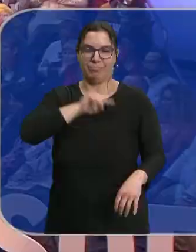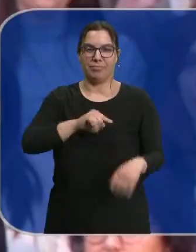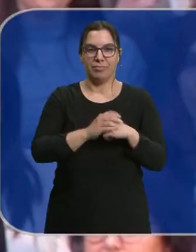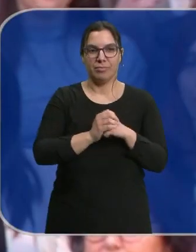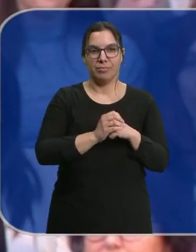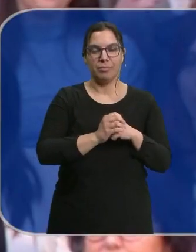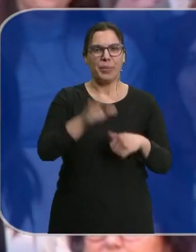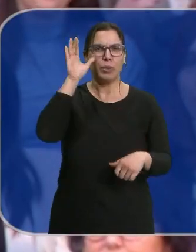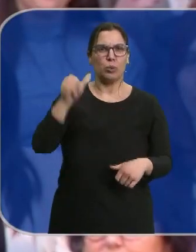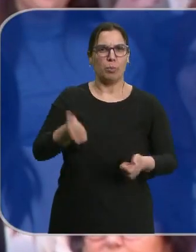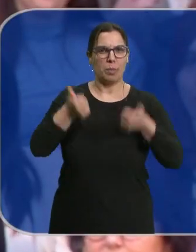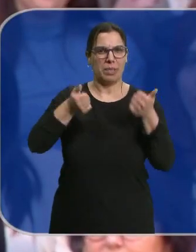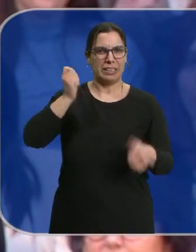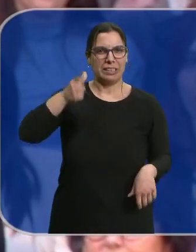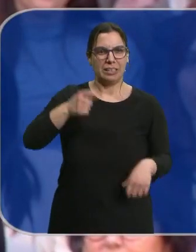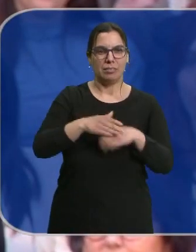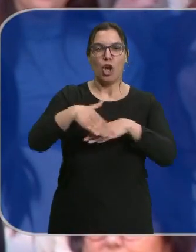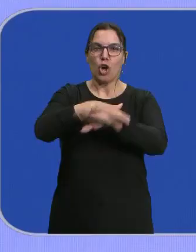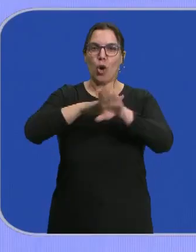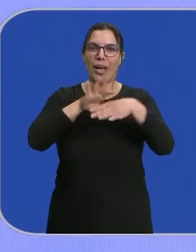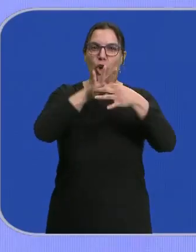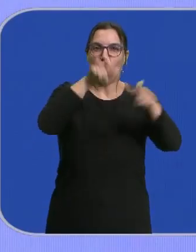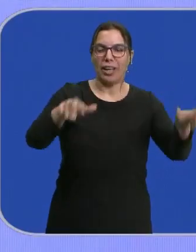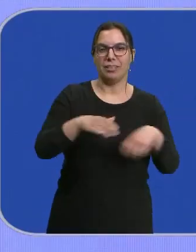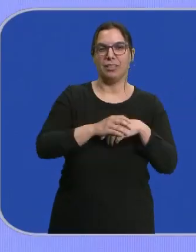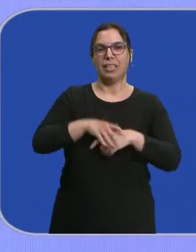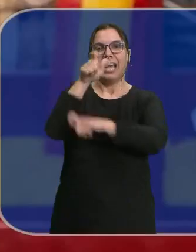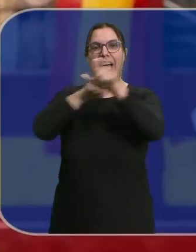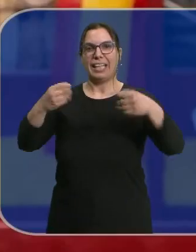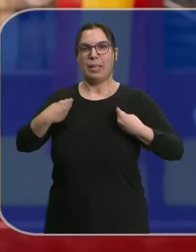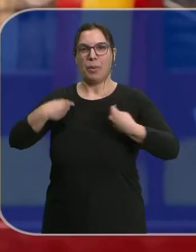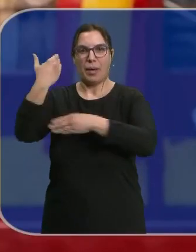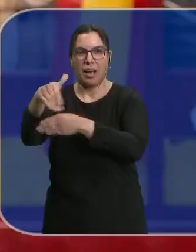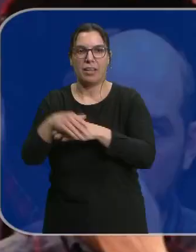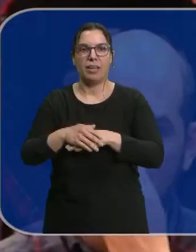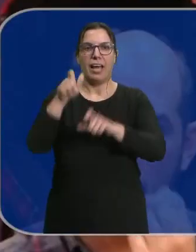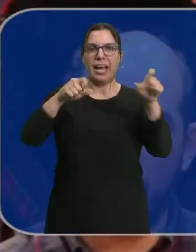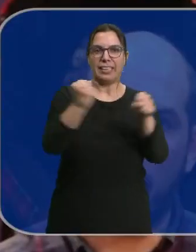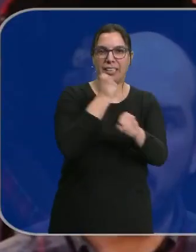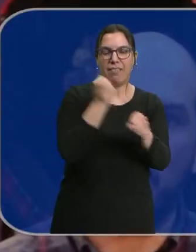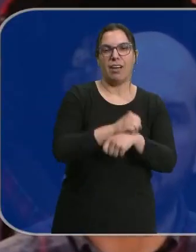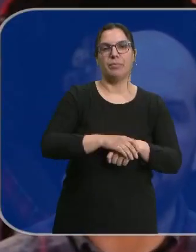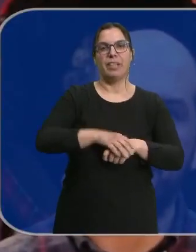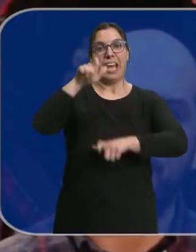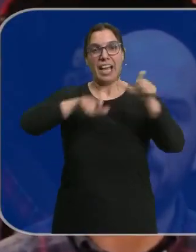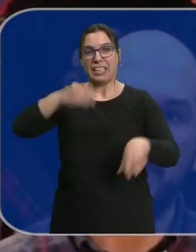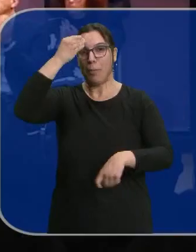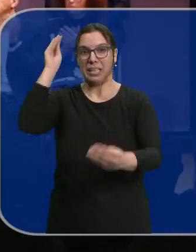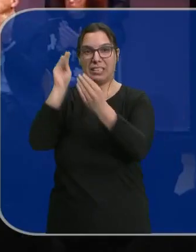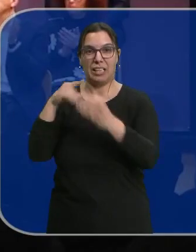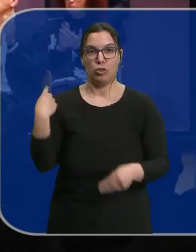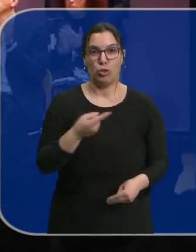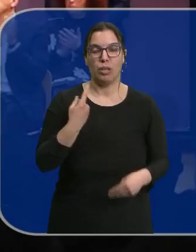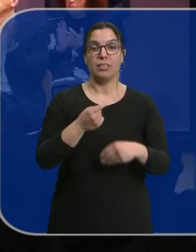Cada vez lo escuchamos más. Un gobierno de la gente. De la gente que vive en la calle y de la gente que trabaja. Que la gente que piensa como